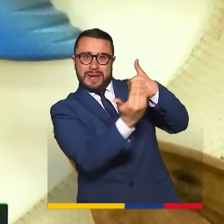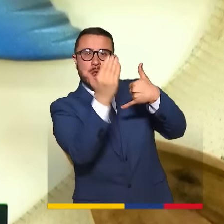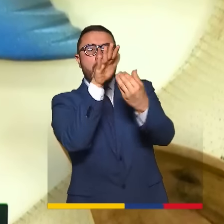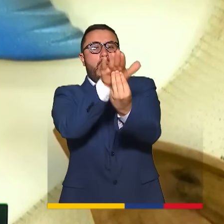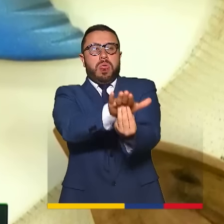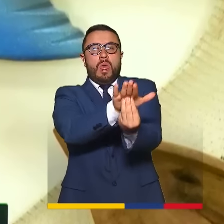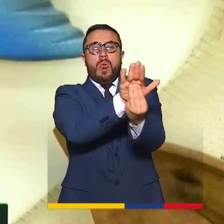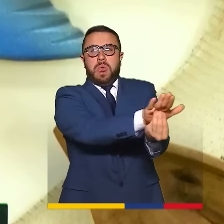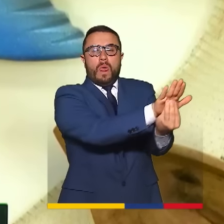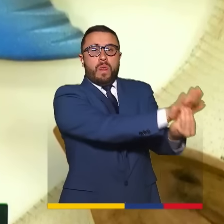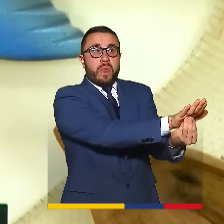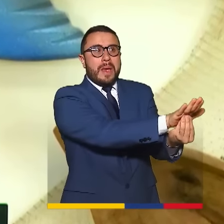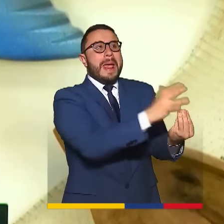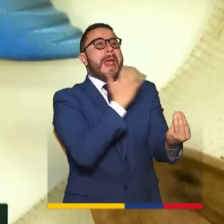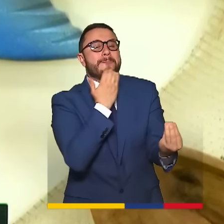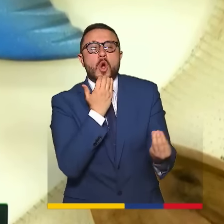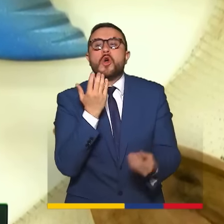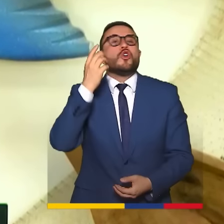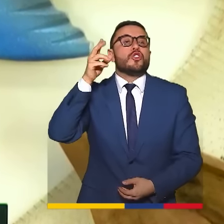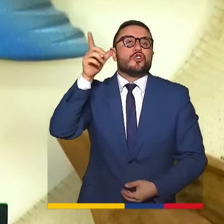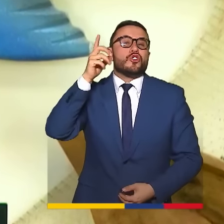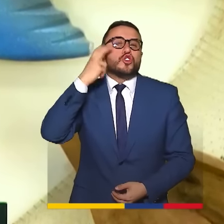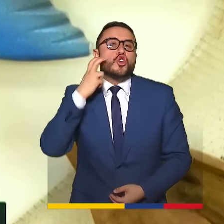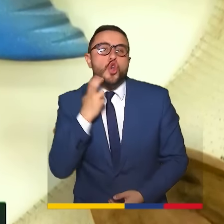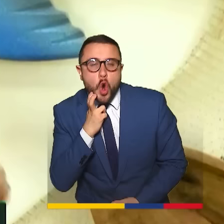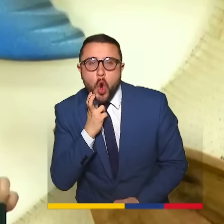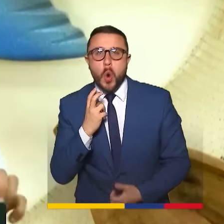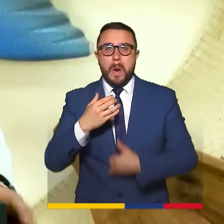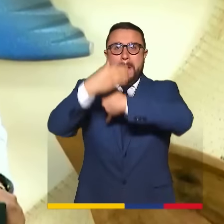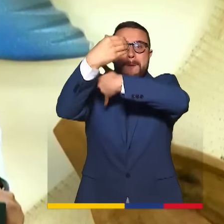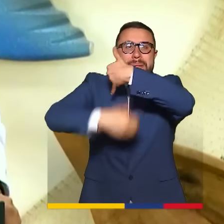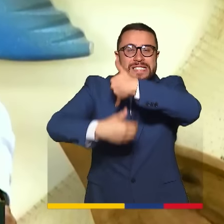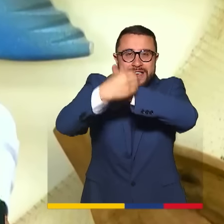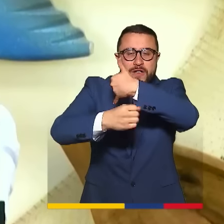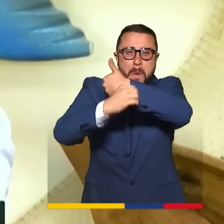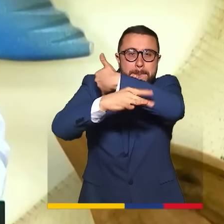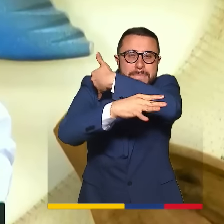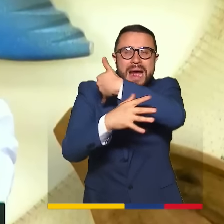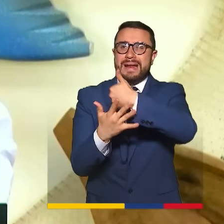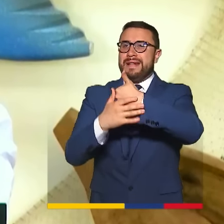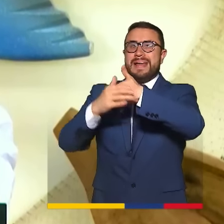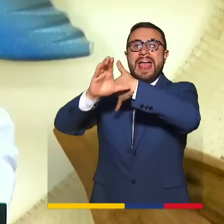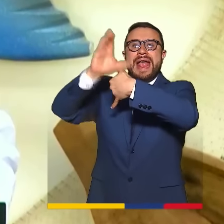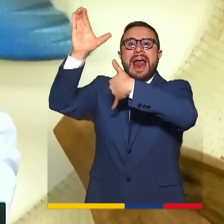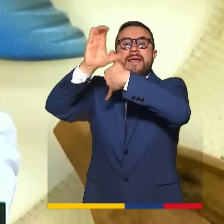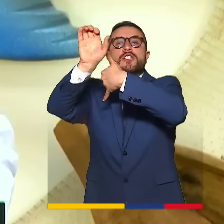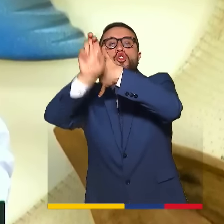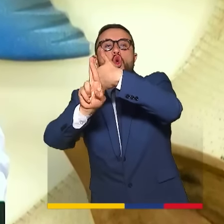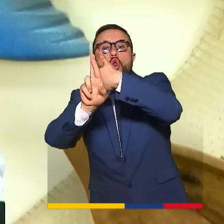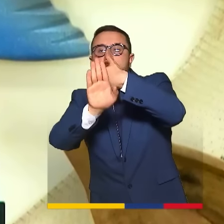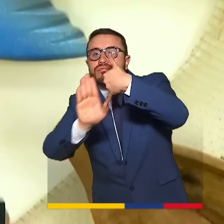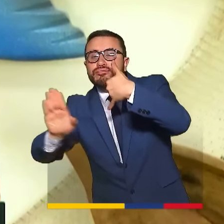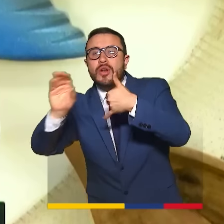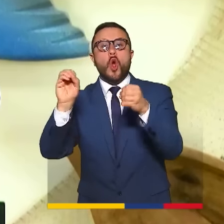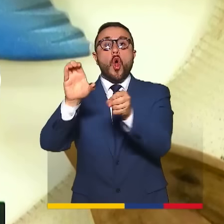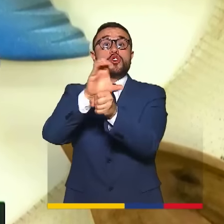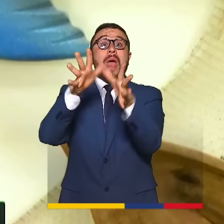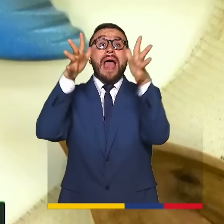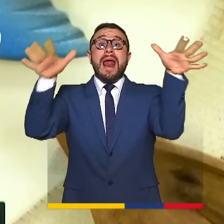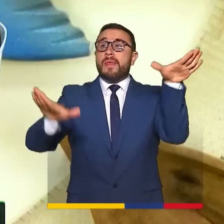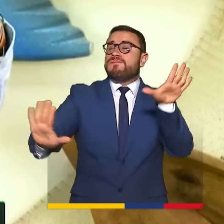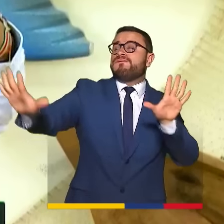porque como en el Chocó, el litoral pacífico, los sures del Caribe, los barrios pobres de nuestras ciudades, se